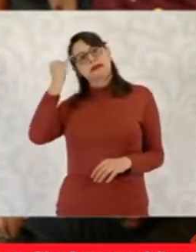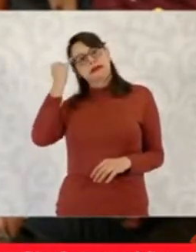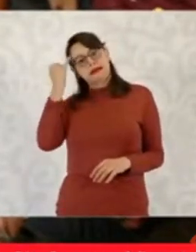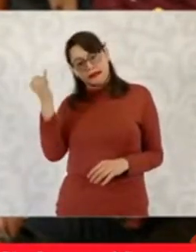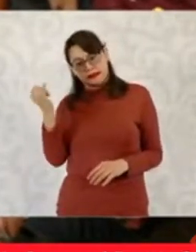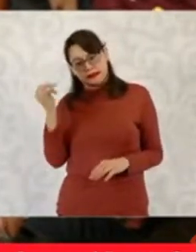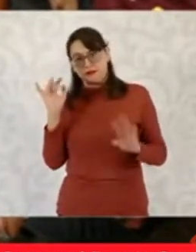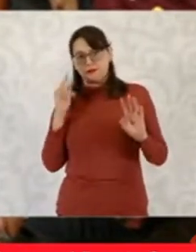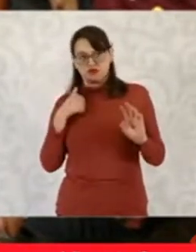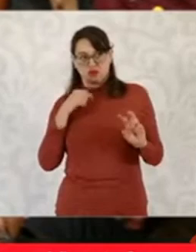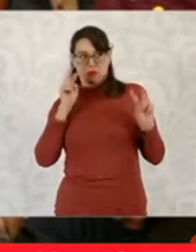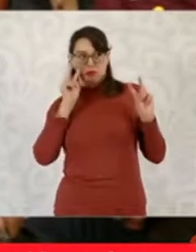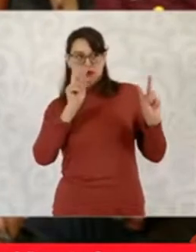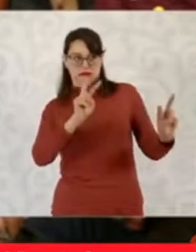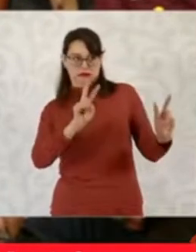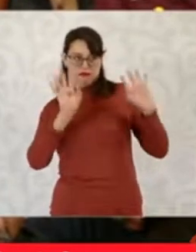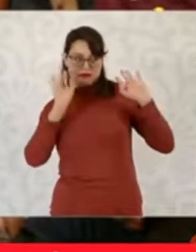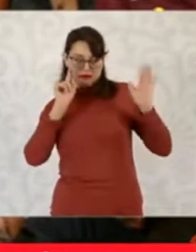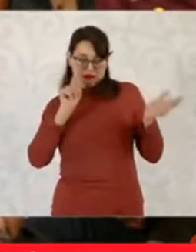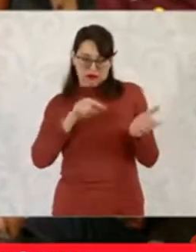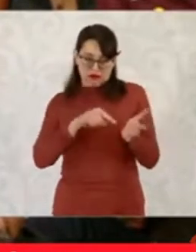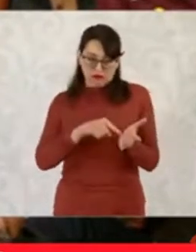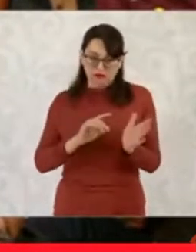izquierdo. Más adelante hay